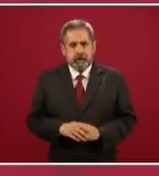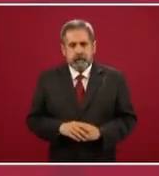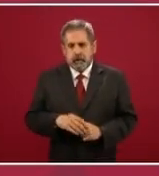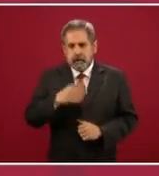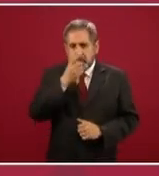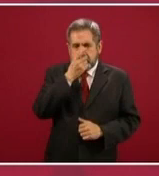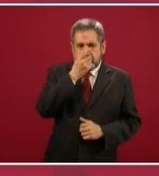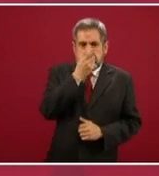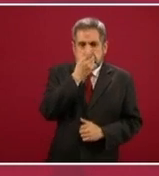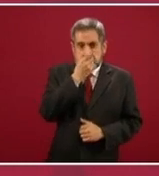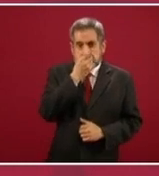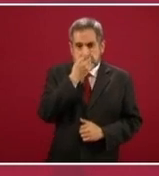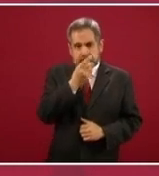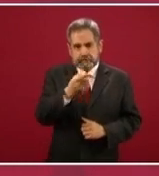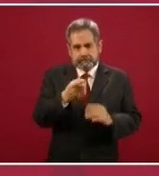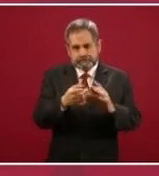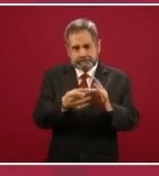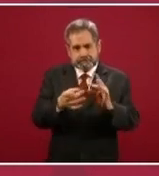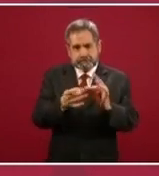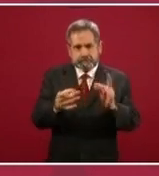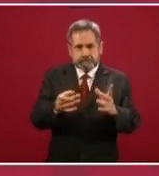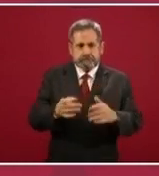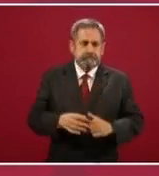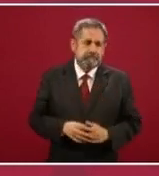comentarles que